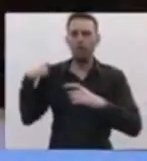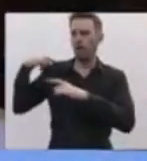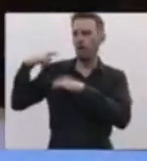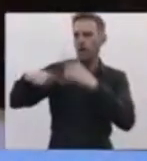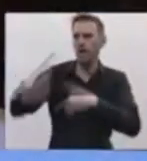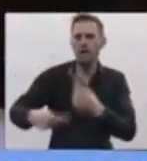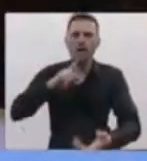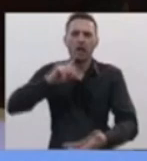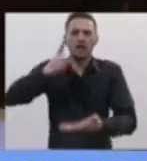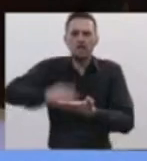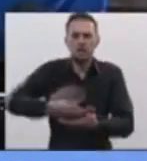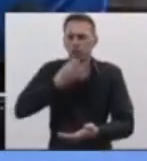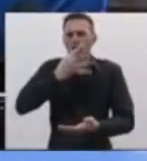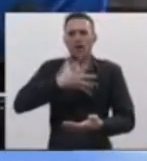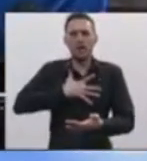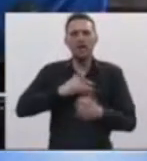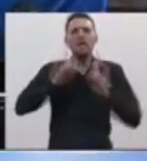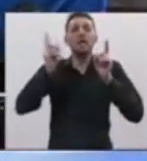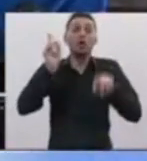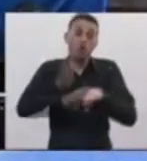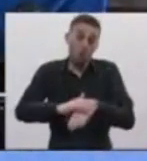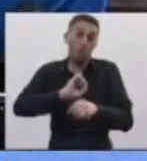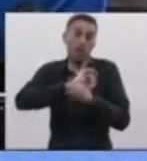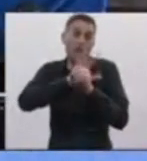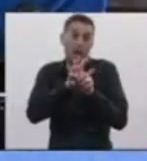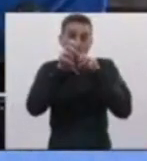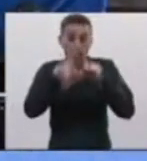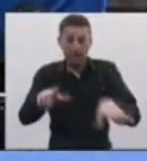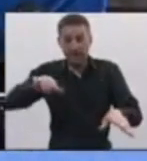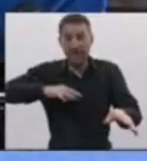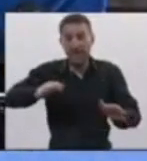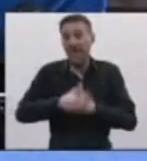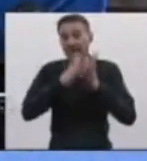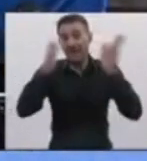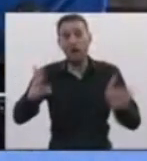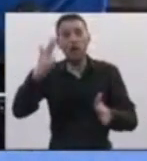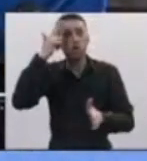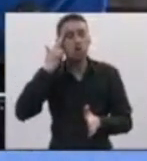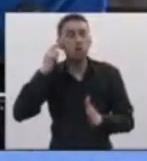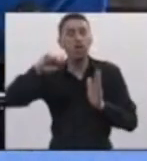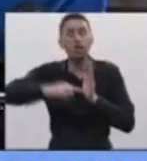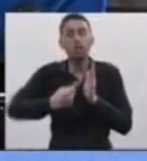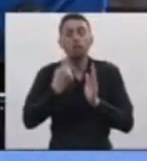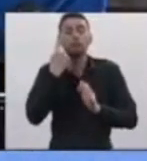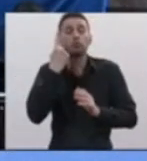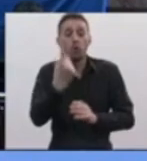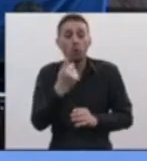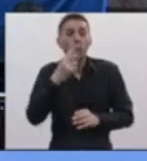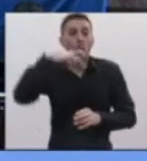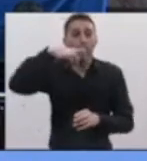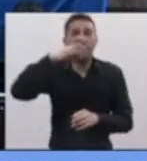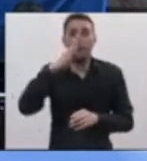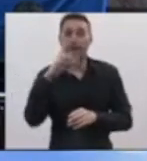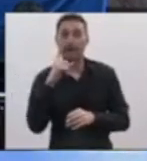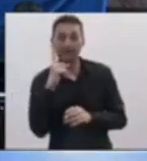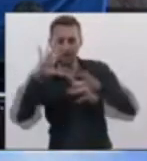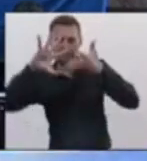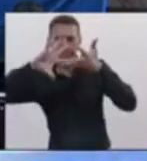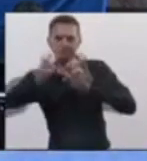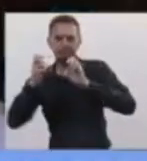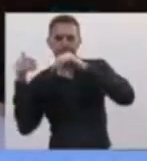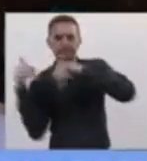decisiones propias y la pandemia este año tenemos un déficit de 9 puntos del producto y tenemos que ir a esa consistencia que mencionó el